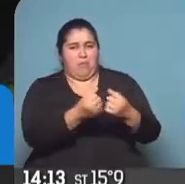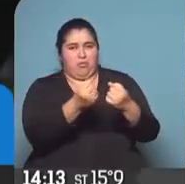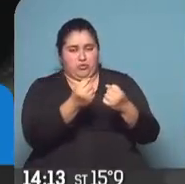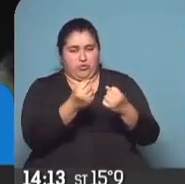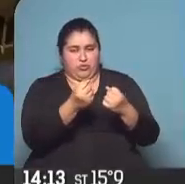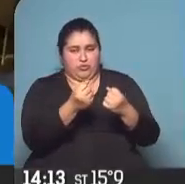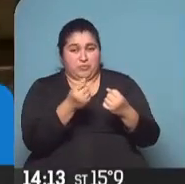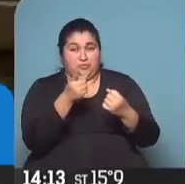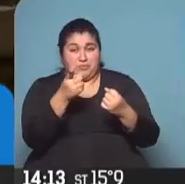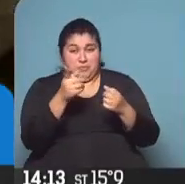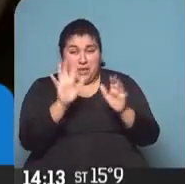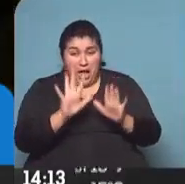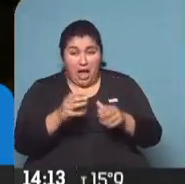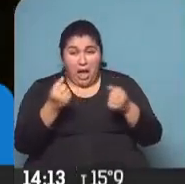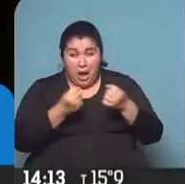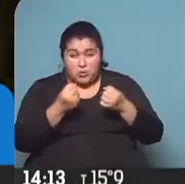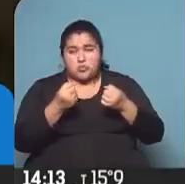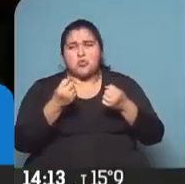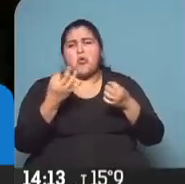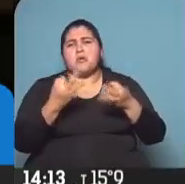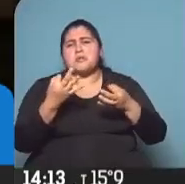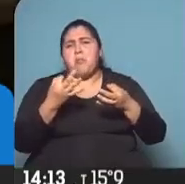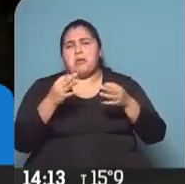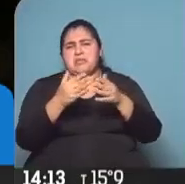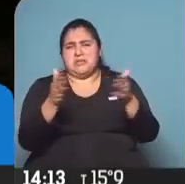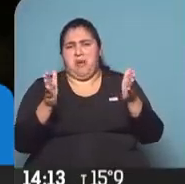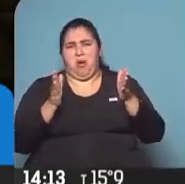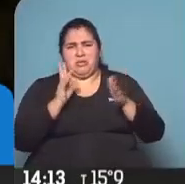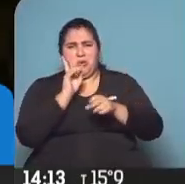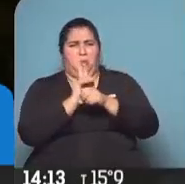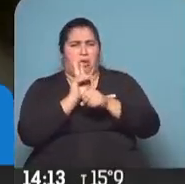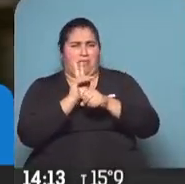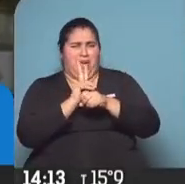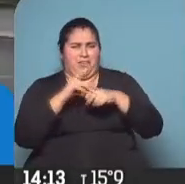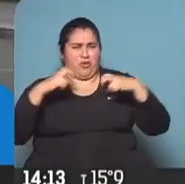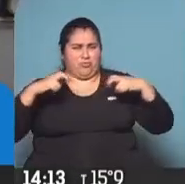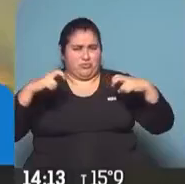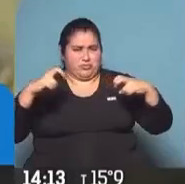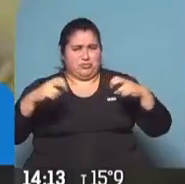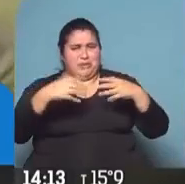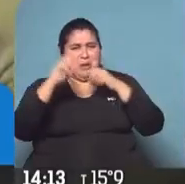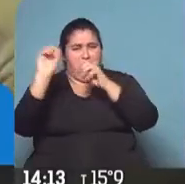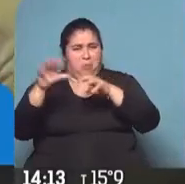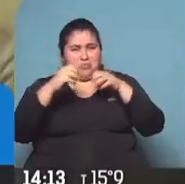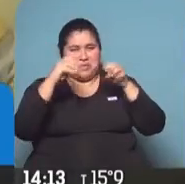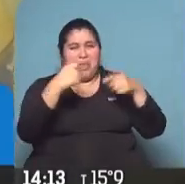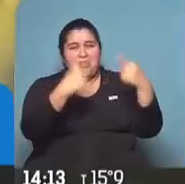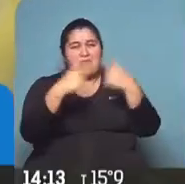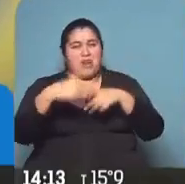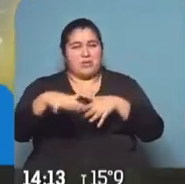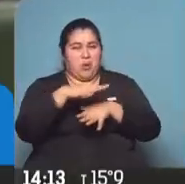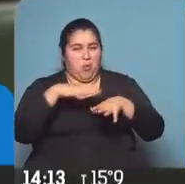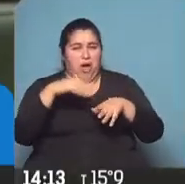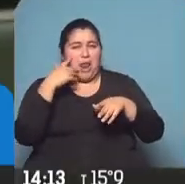este tipo de vehículos permite la aproximación segura del personal a distintos objetivos son fundamentales para el